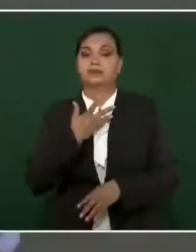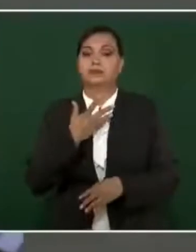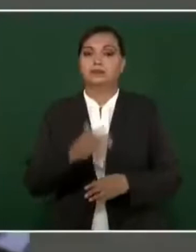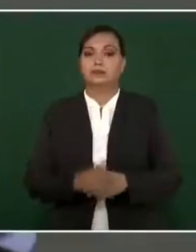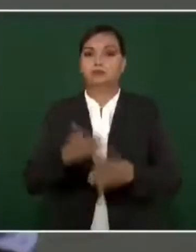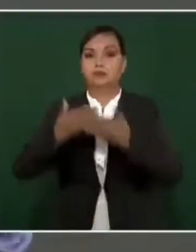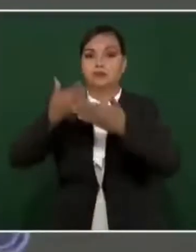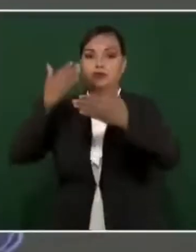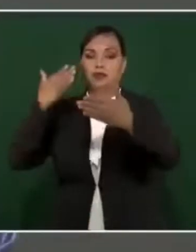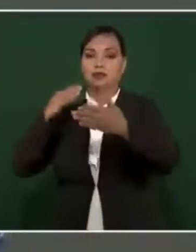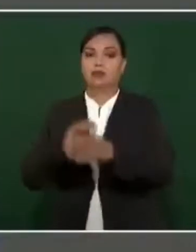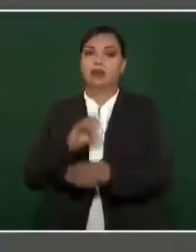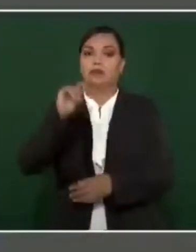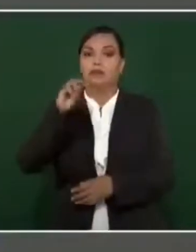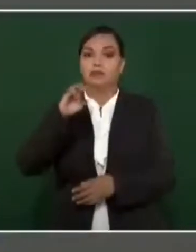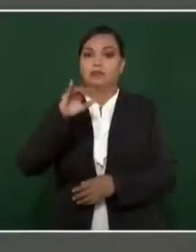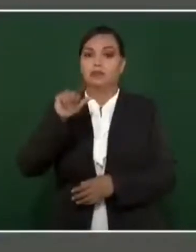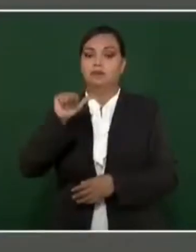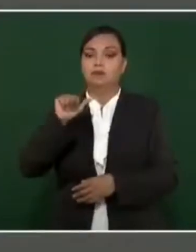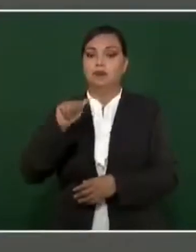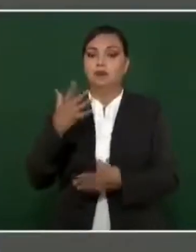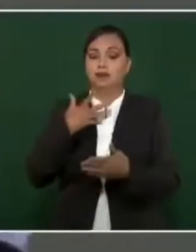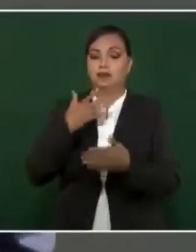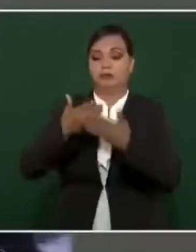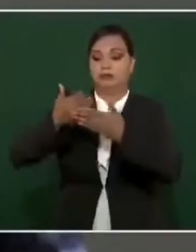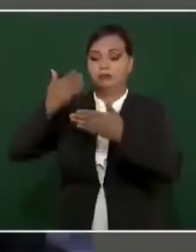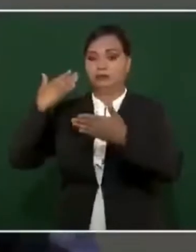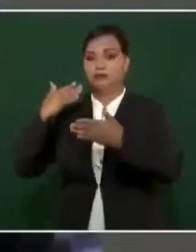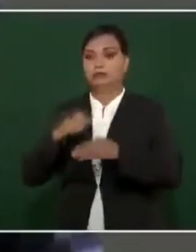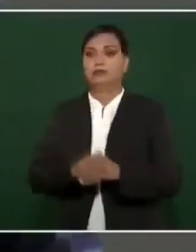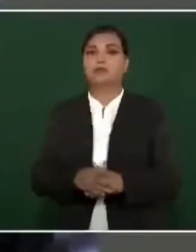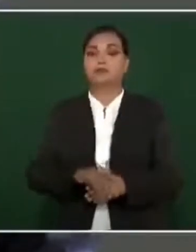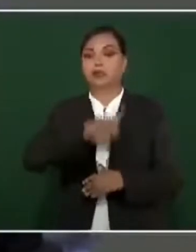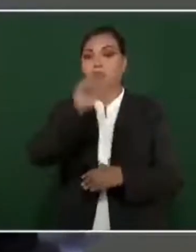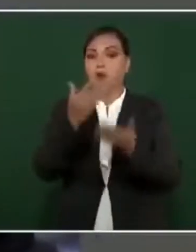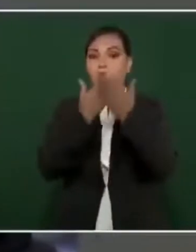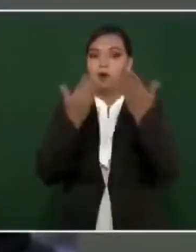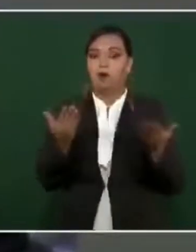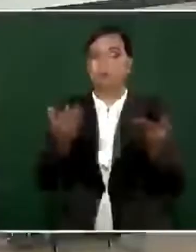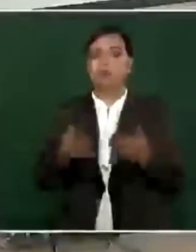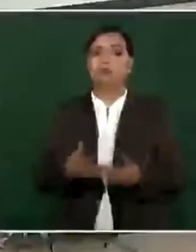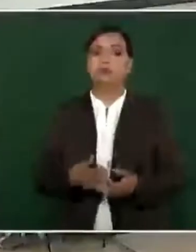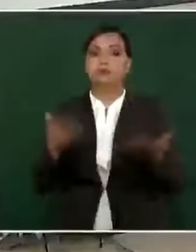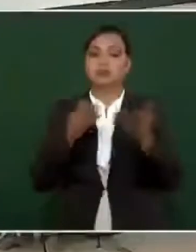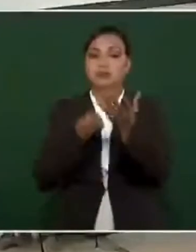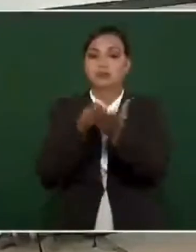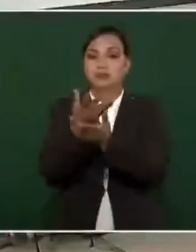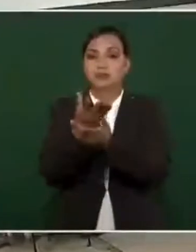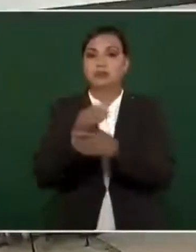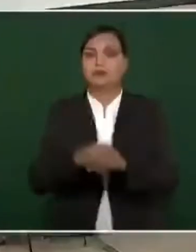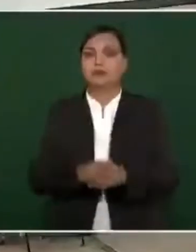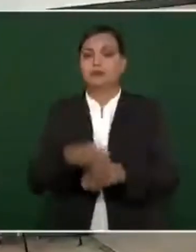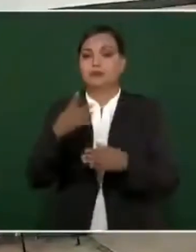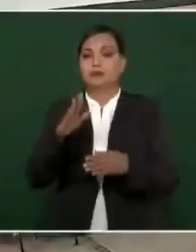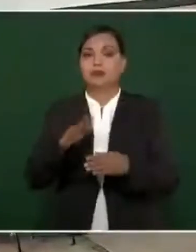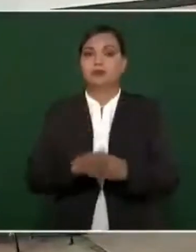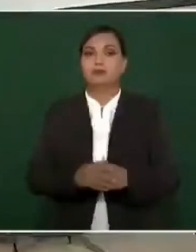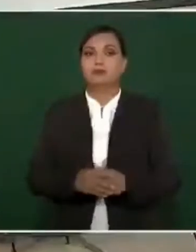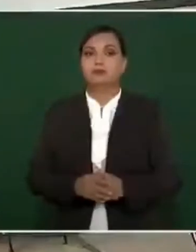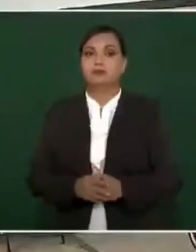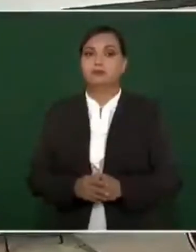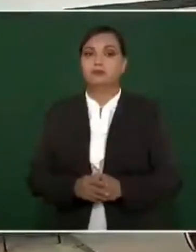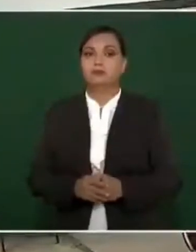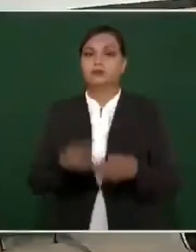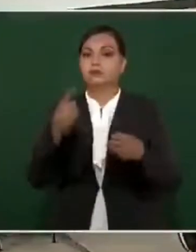Vamos saliendo. ¿Y qué se ha logrado? de que los de mero